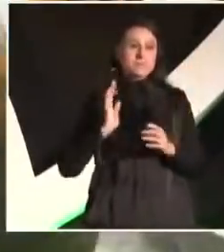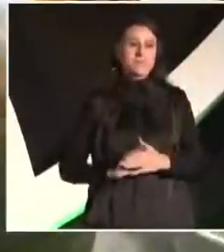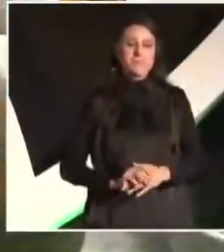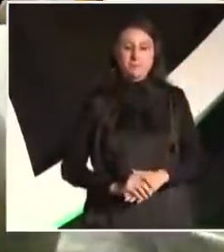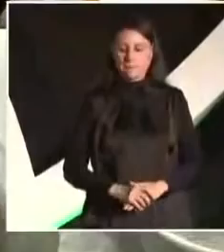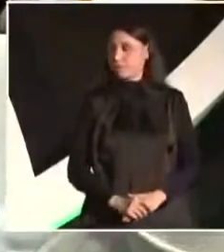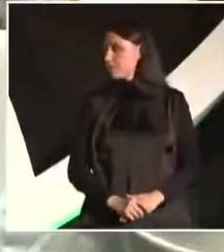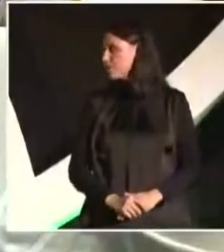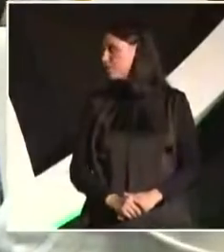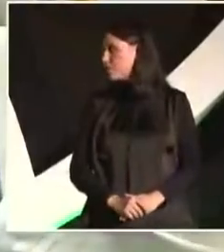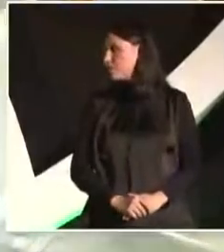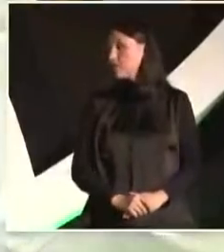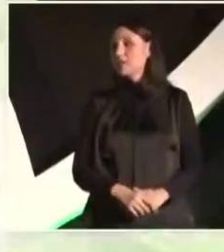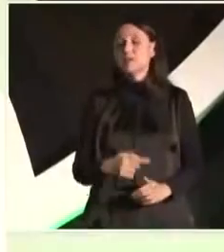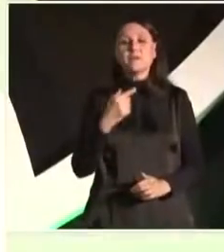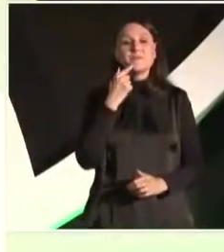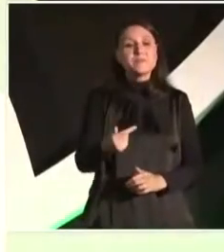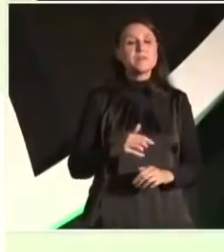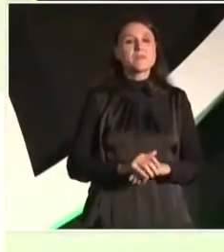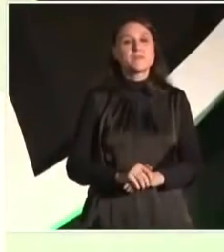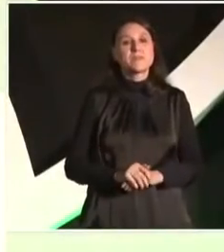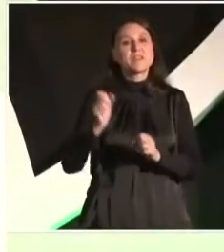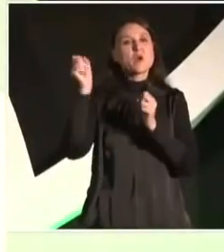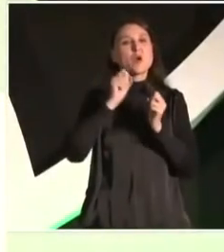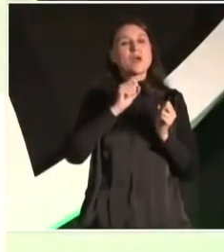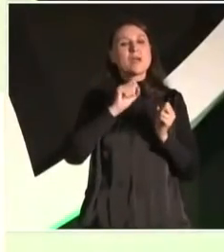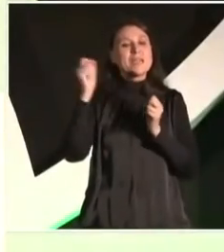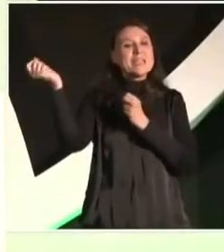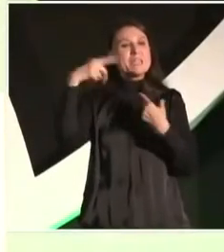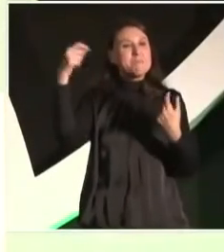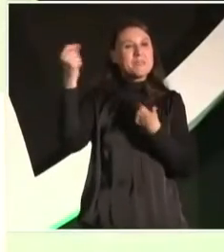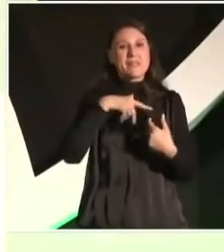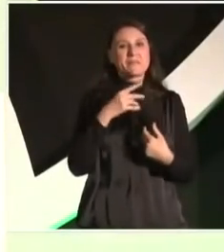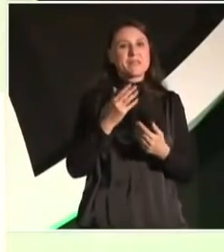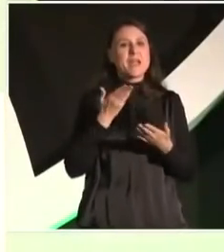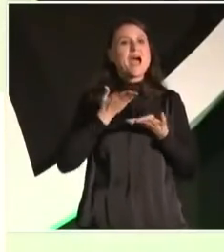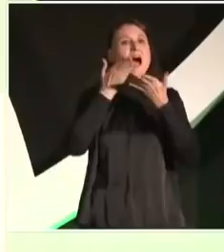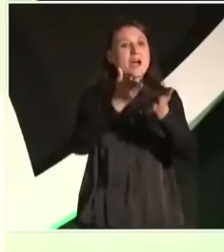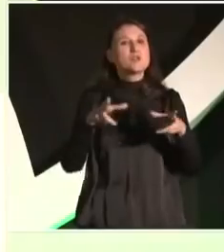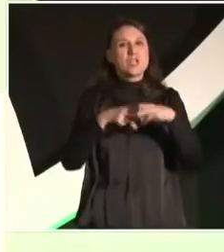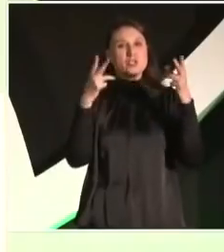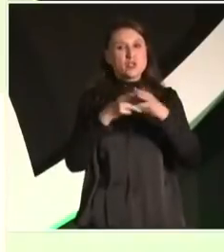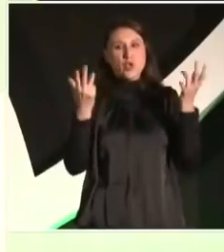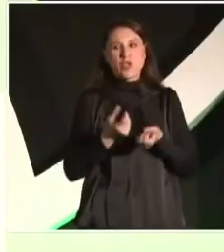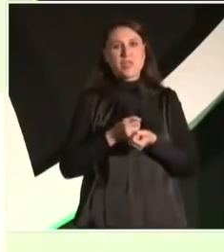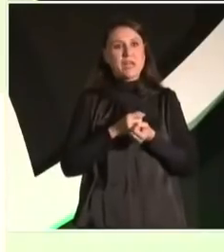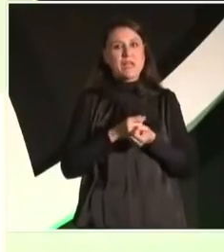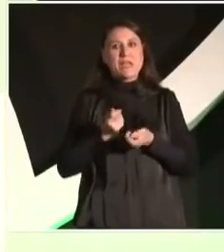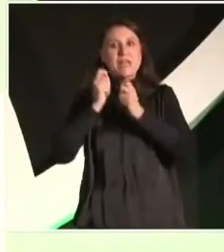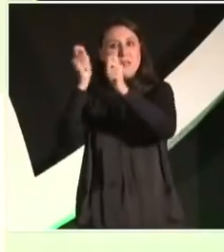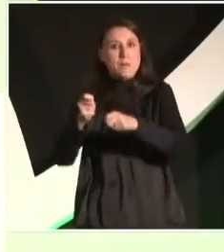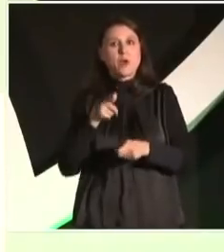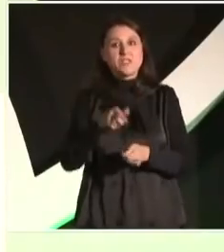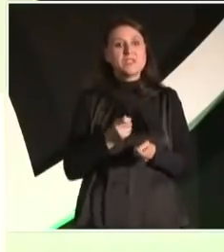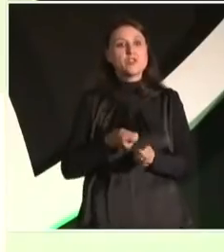Y dicen que los inmigrantes se llevan las ayudas sociales y han rescatado a los bancos por 70.000 millones